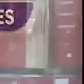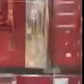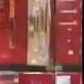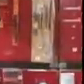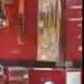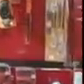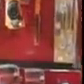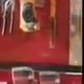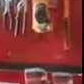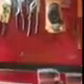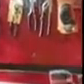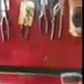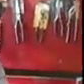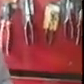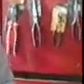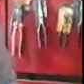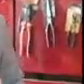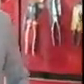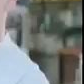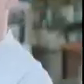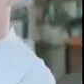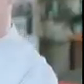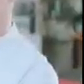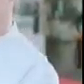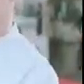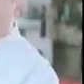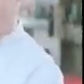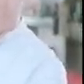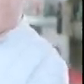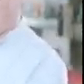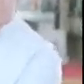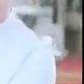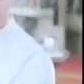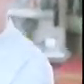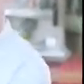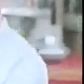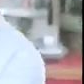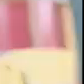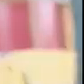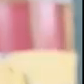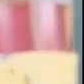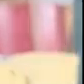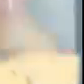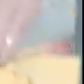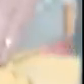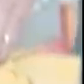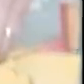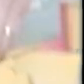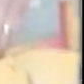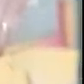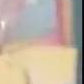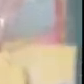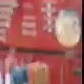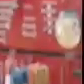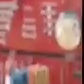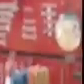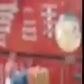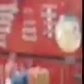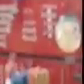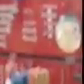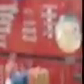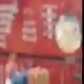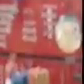Tener mi propio negocio, ver que crezca y que alguien creyera en mí, ese es mi éxito.